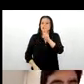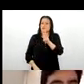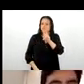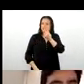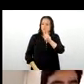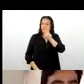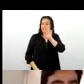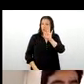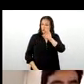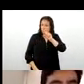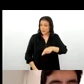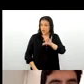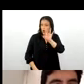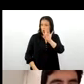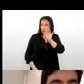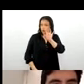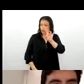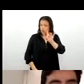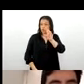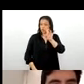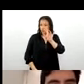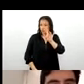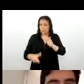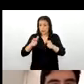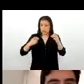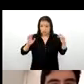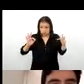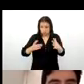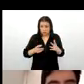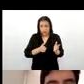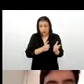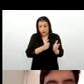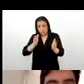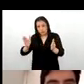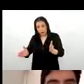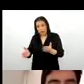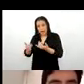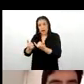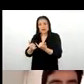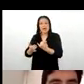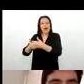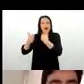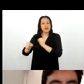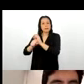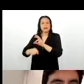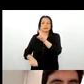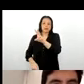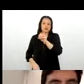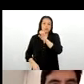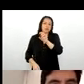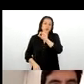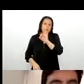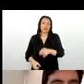.808 visitantes y hasta el 2009, antes de la pandemia, hemos llegado a los 2